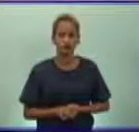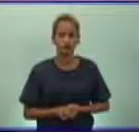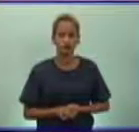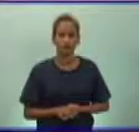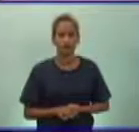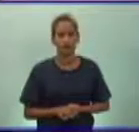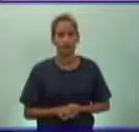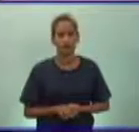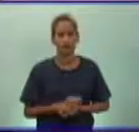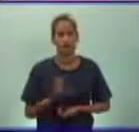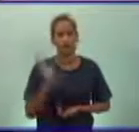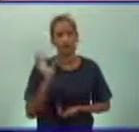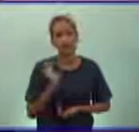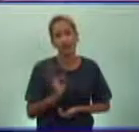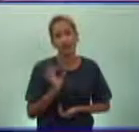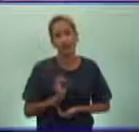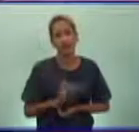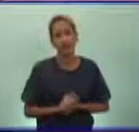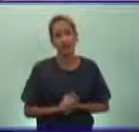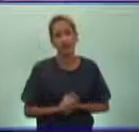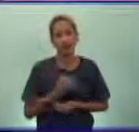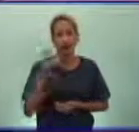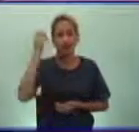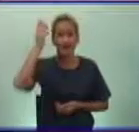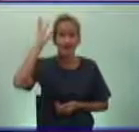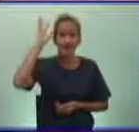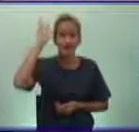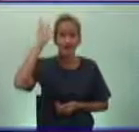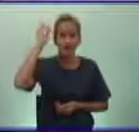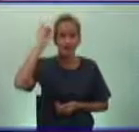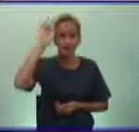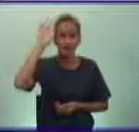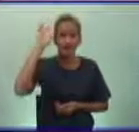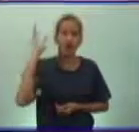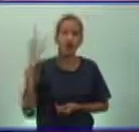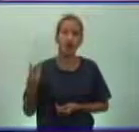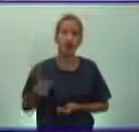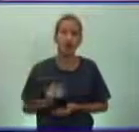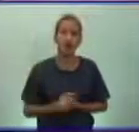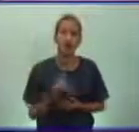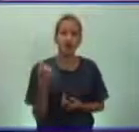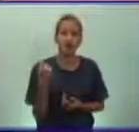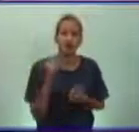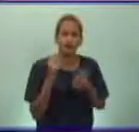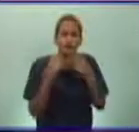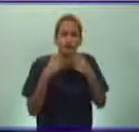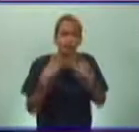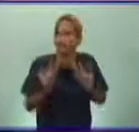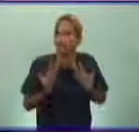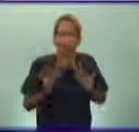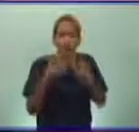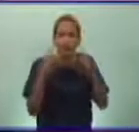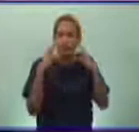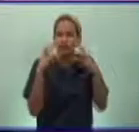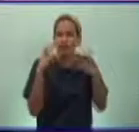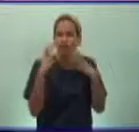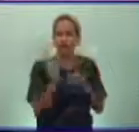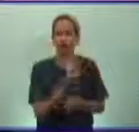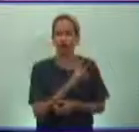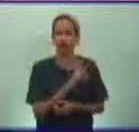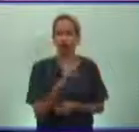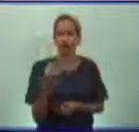Y es cierto, Celia Sánchez fue una de nuestras más valiosas revolucionarias. En el siguiente